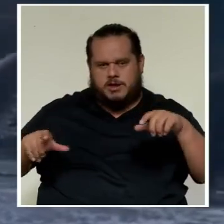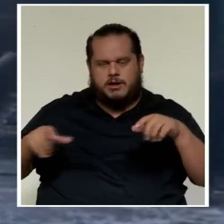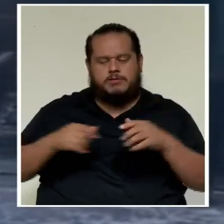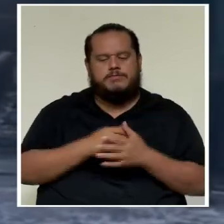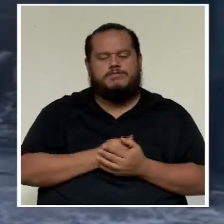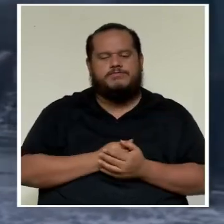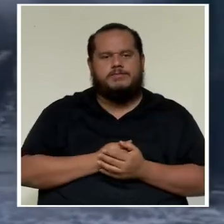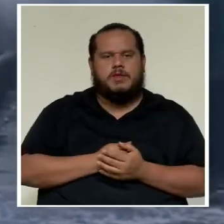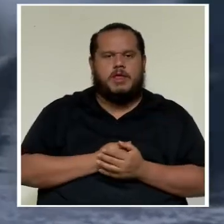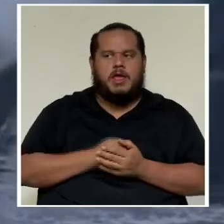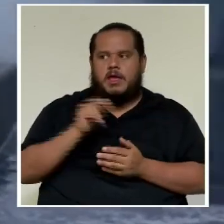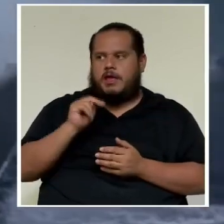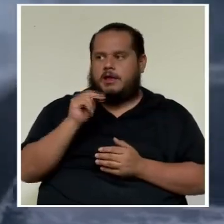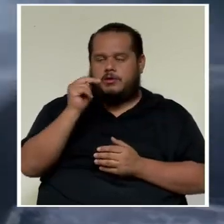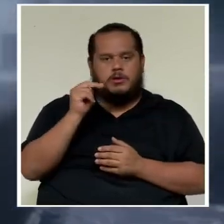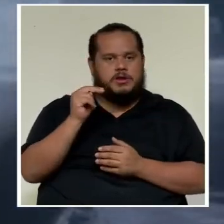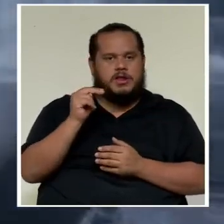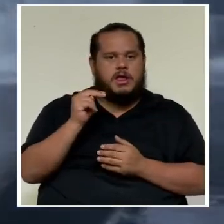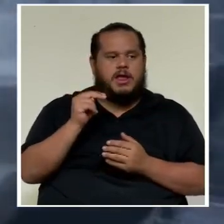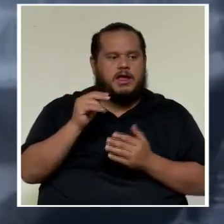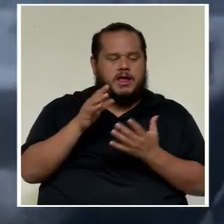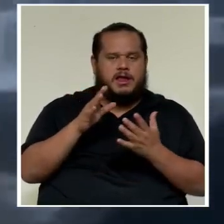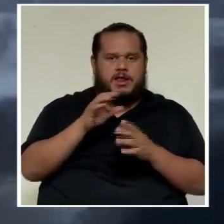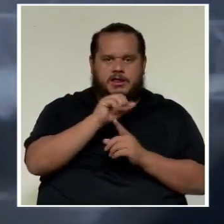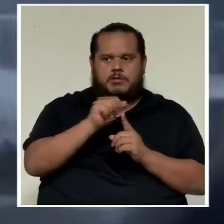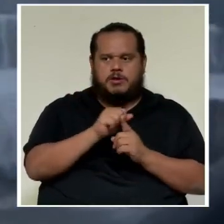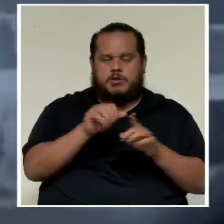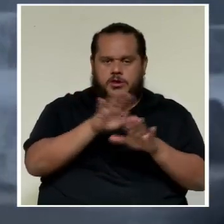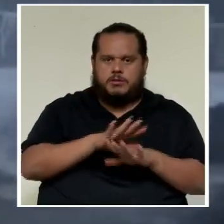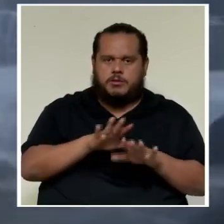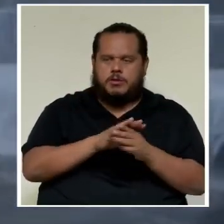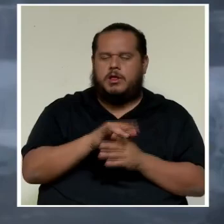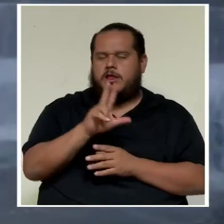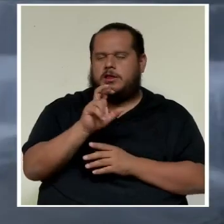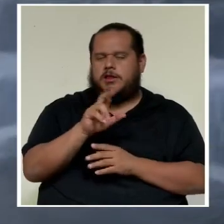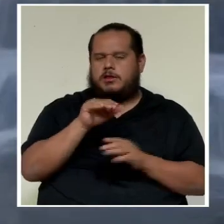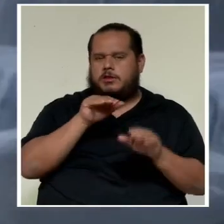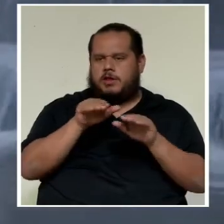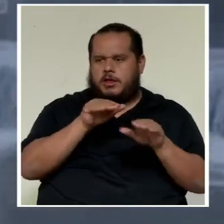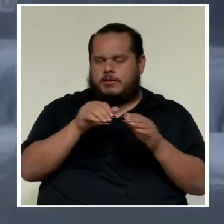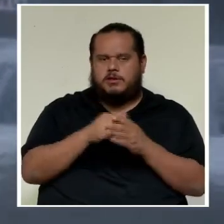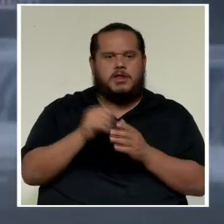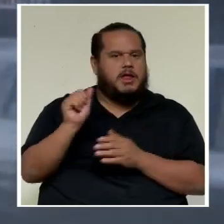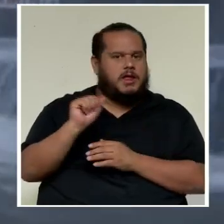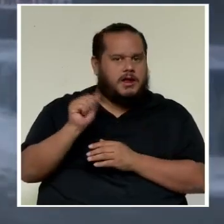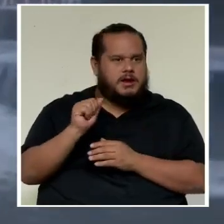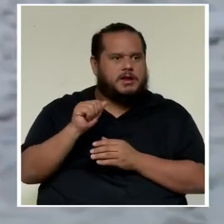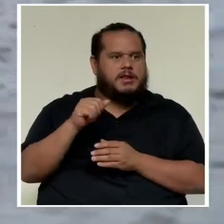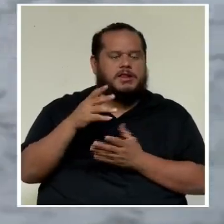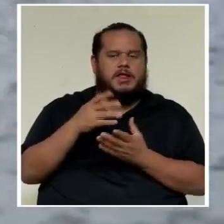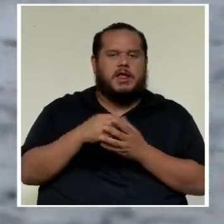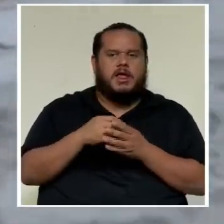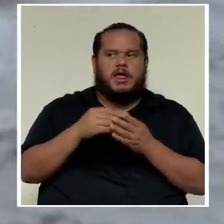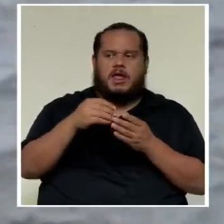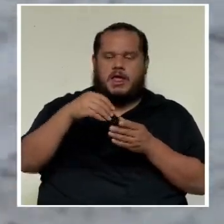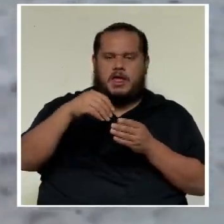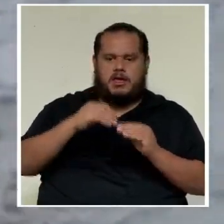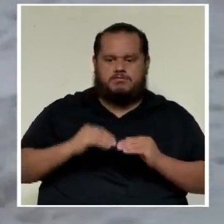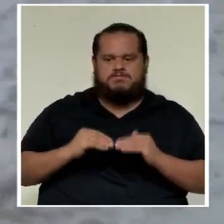En Irlanda del Norte, la Agencia de Medio Ambiente emitió más de 300 avisos y alertas de inundaciones por las fuertes lluvias y